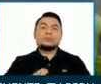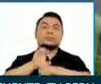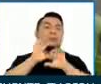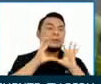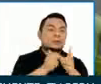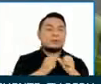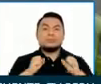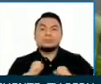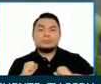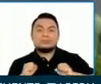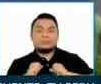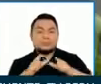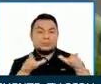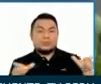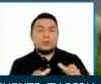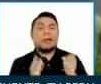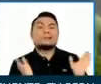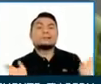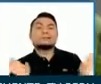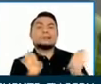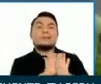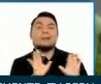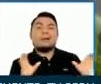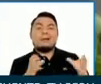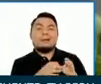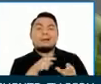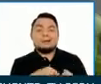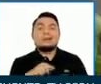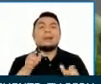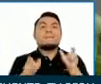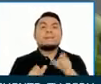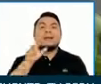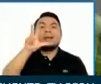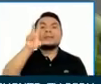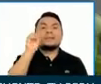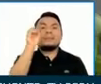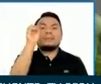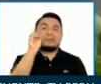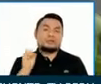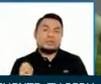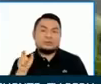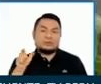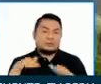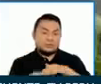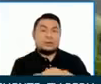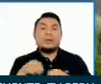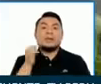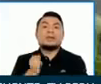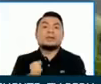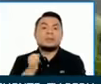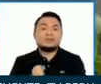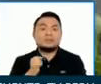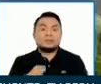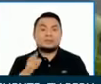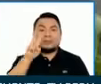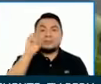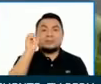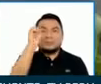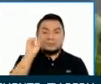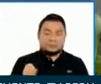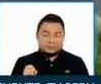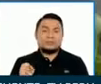asociaciones deportivas en espacios cerrados tienen un aforo del 30% y templos y lugares de culto al